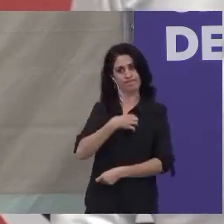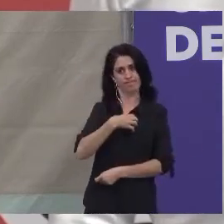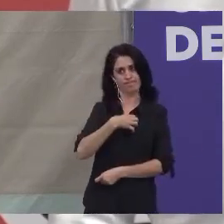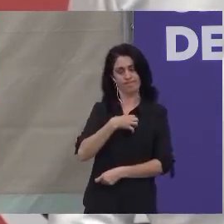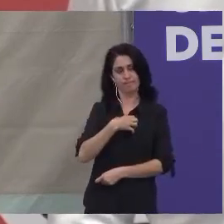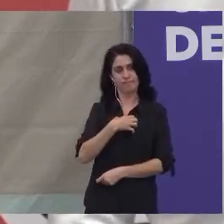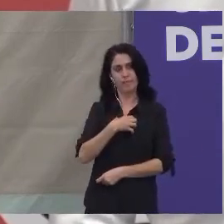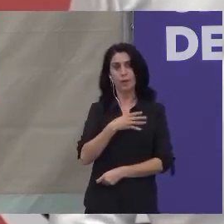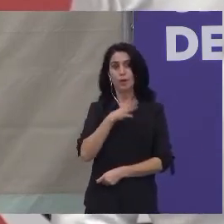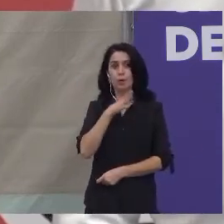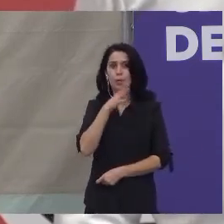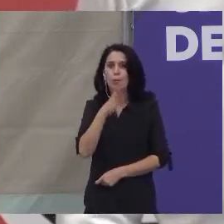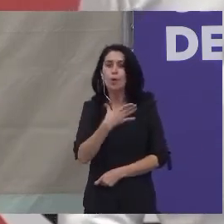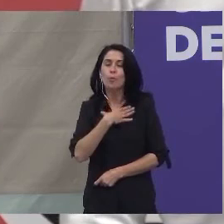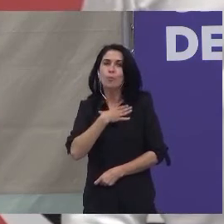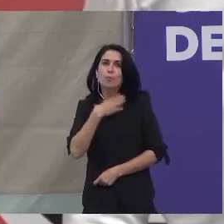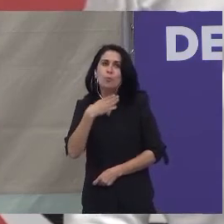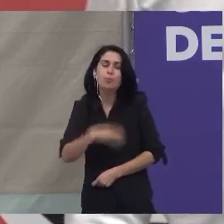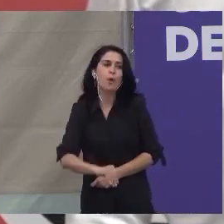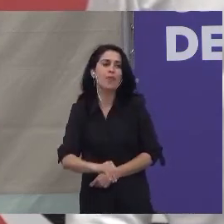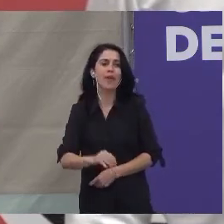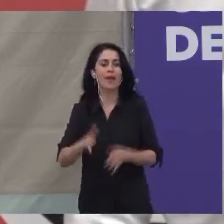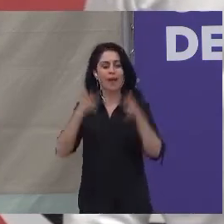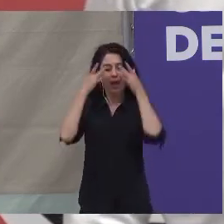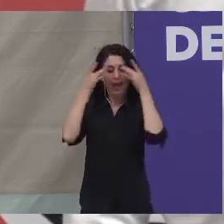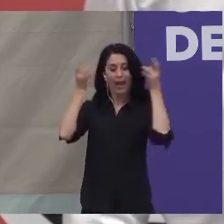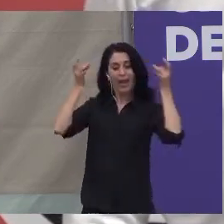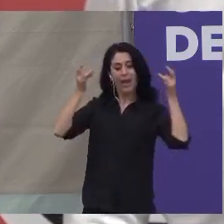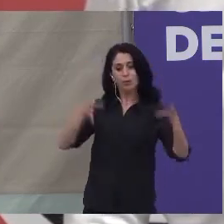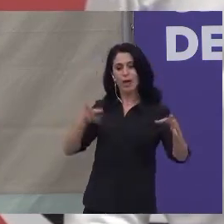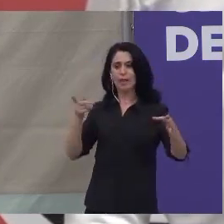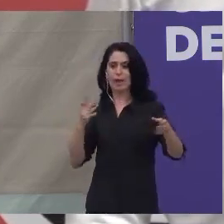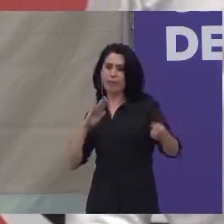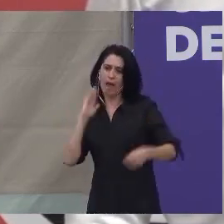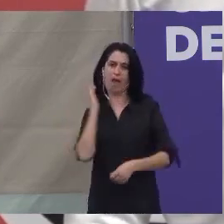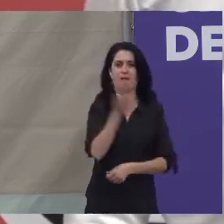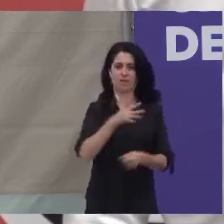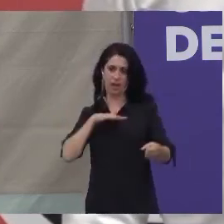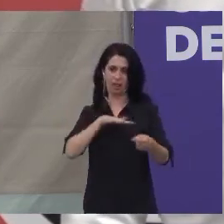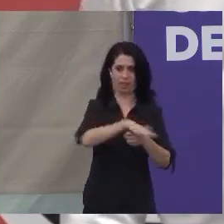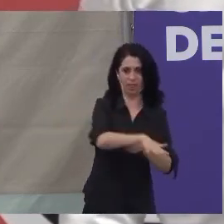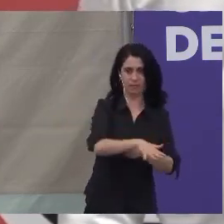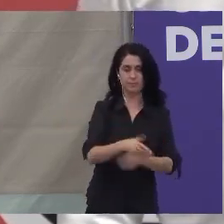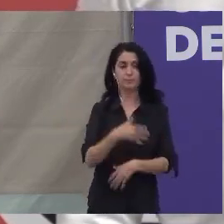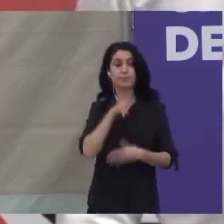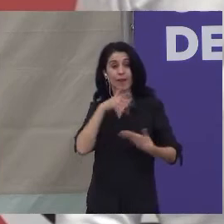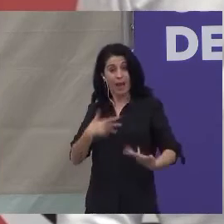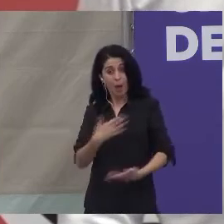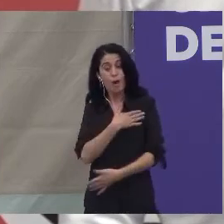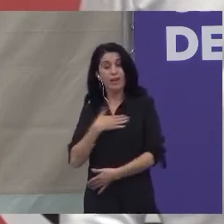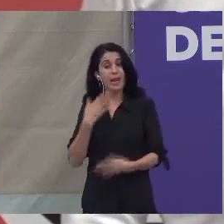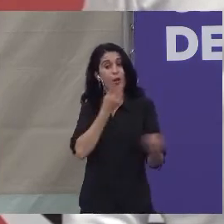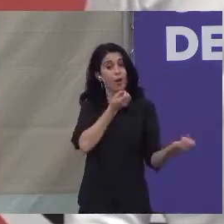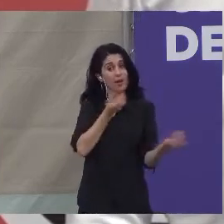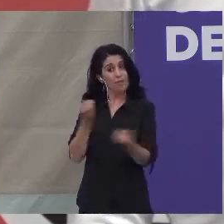porque podrían estar interfiriendo en la neutralidad del propio proceso. Quiero informaros que en este momento